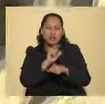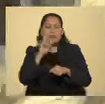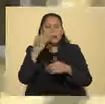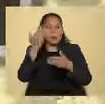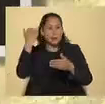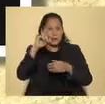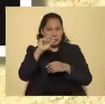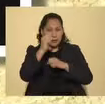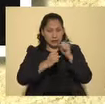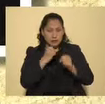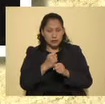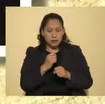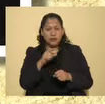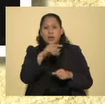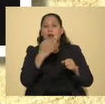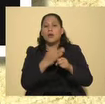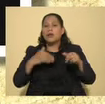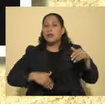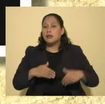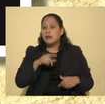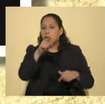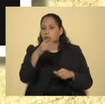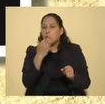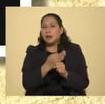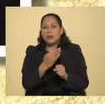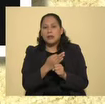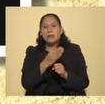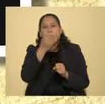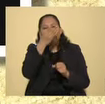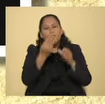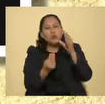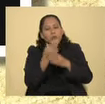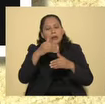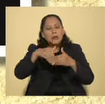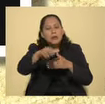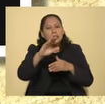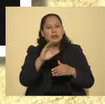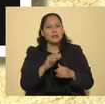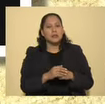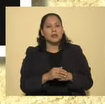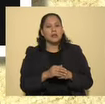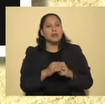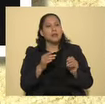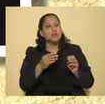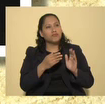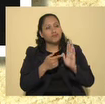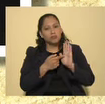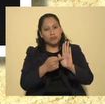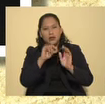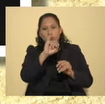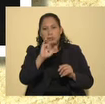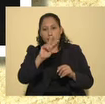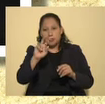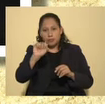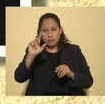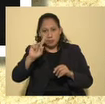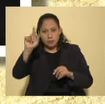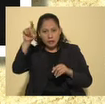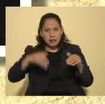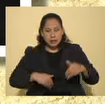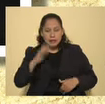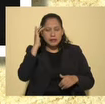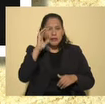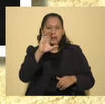1993. La obra que estás en este momento a punto de estrenar, que se va a presentar jueves, viernes, sábado y domingo en el Teatro